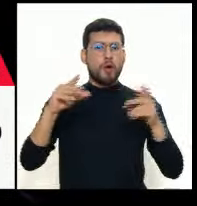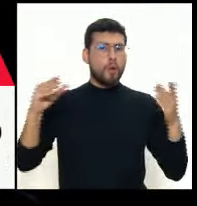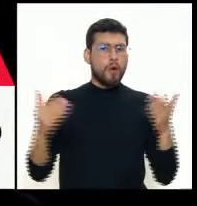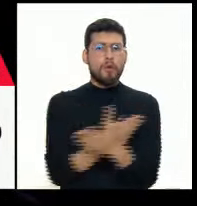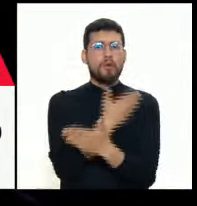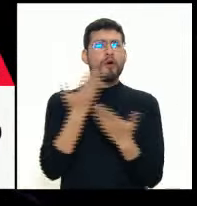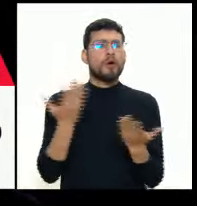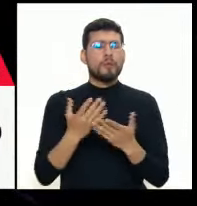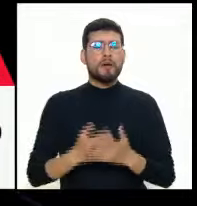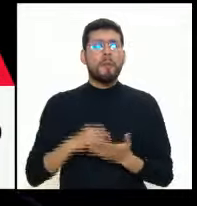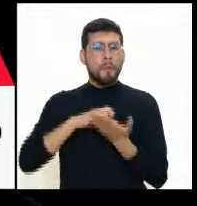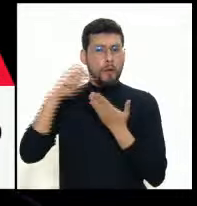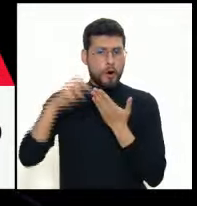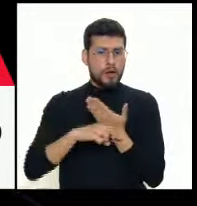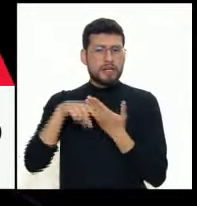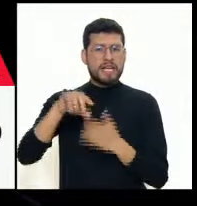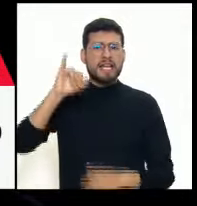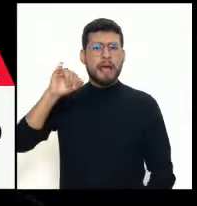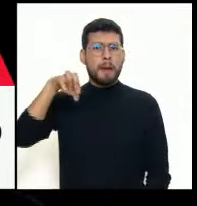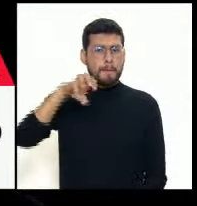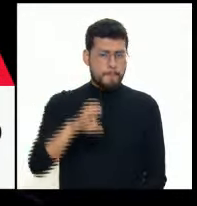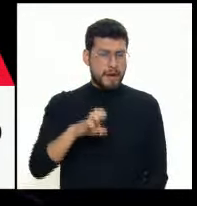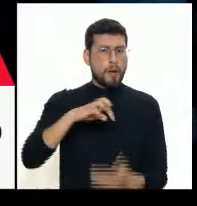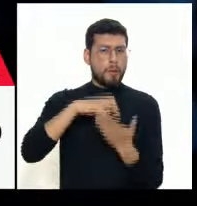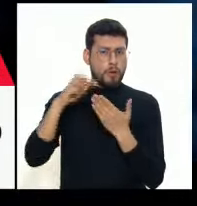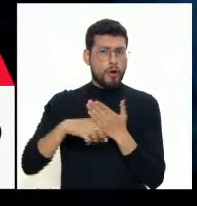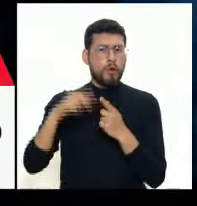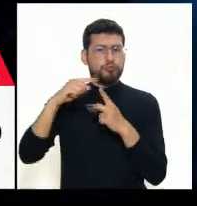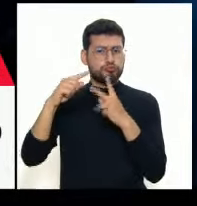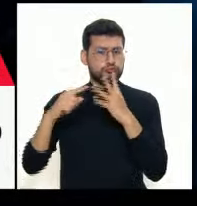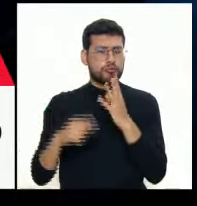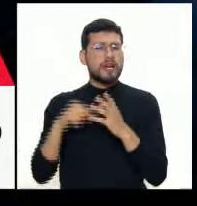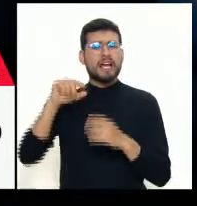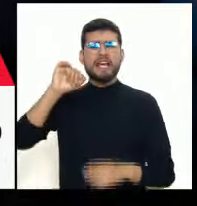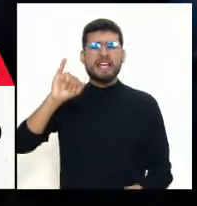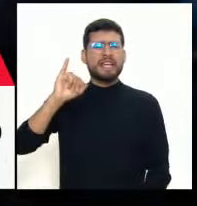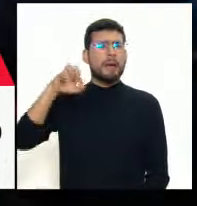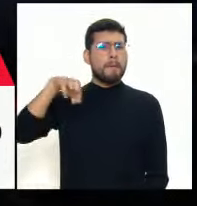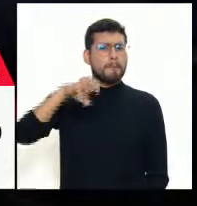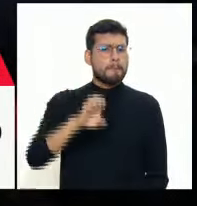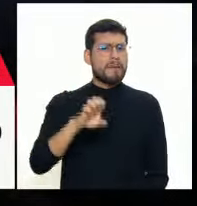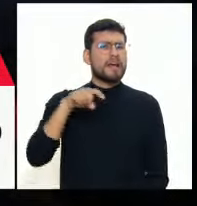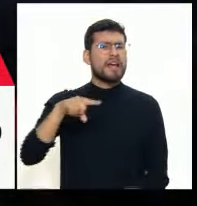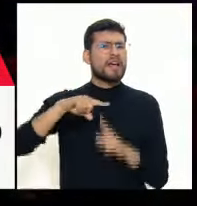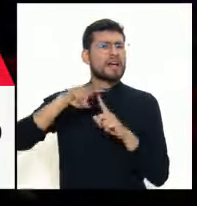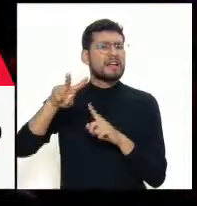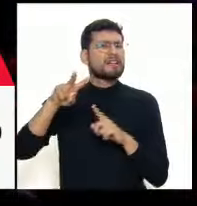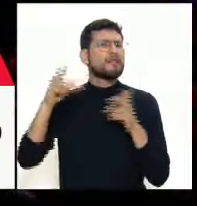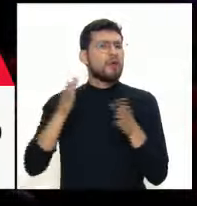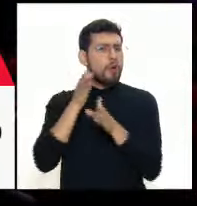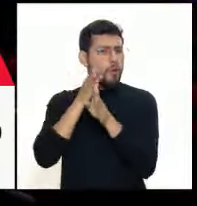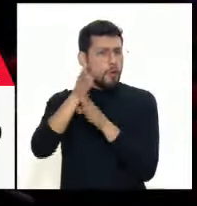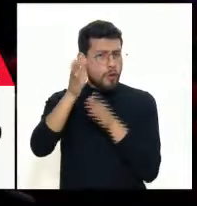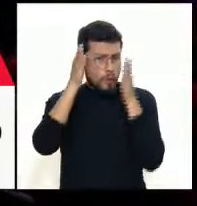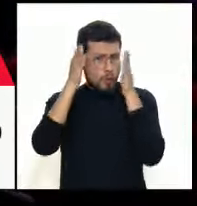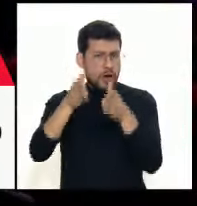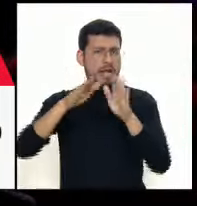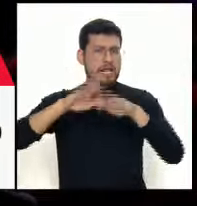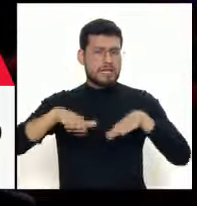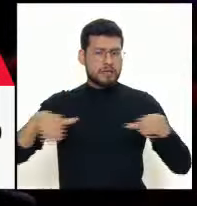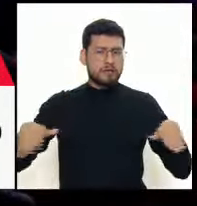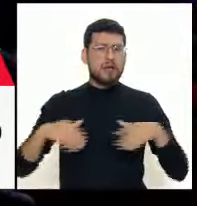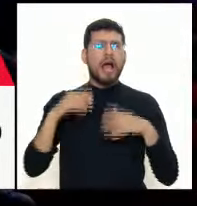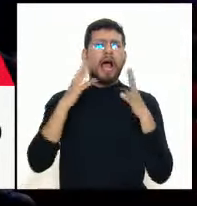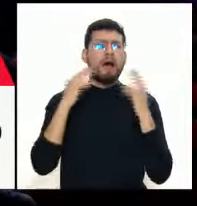nueva programación del canal IP. El canal IP es un canal de televisión creado para niños